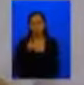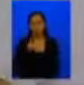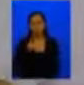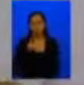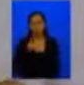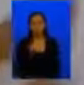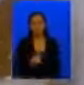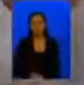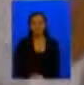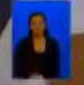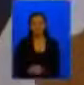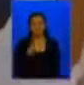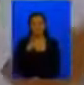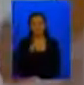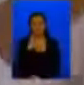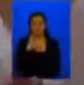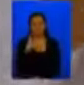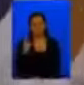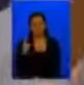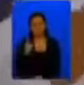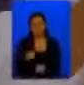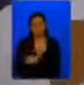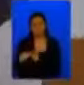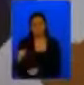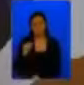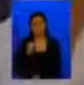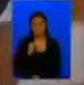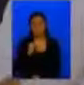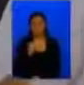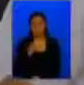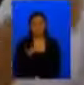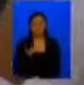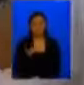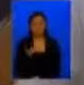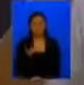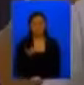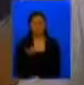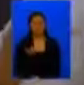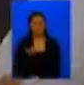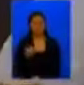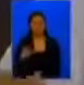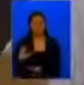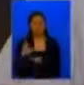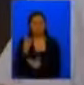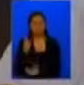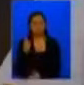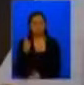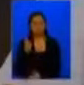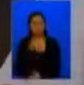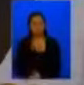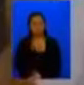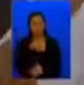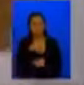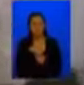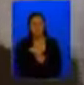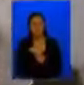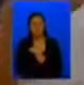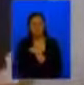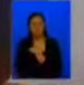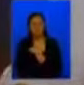depósitos, en forma absolutamente ilegal, inconstitucional, inmoral, la mayor incautación de bienes privados de la historia de este país, un